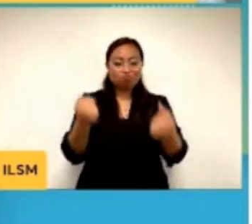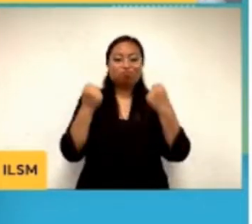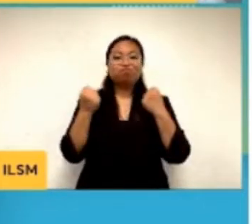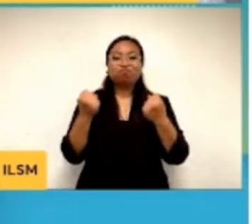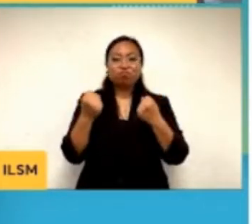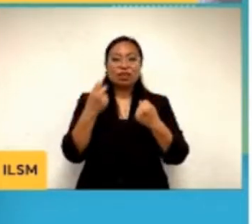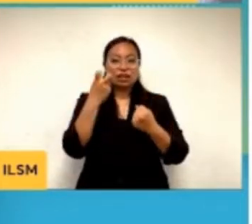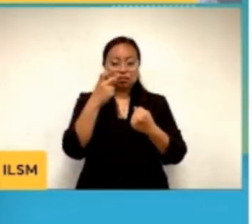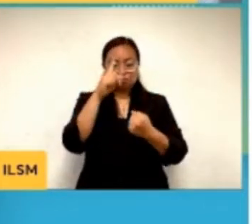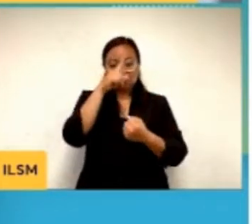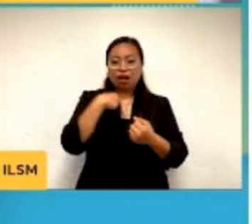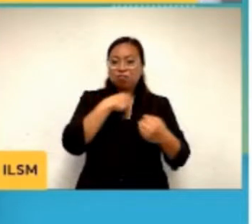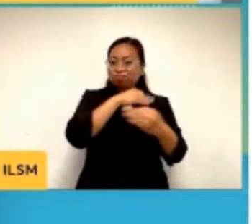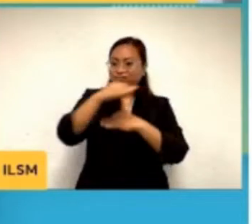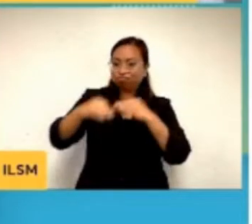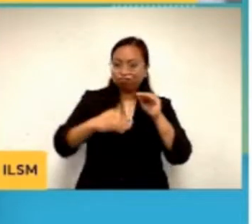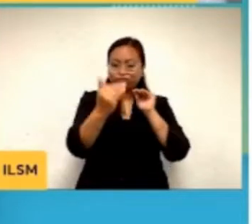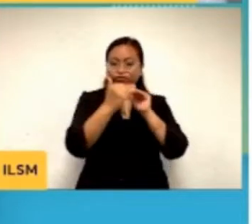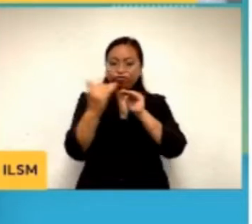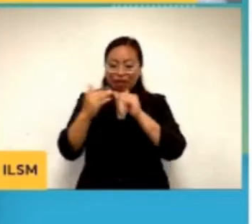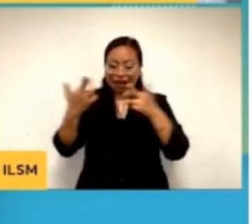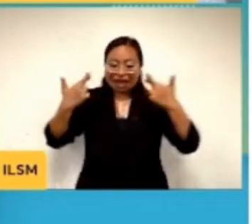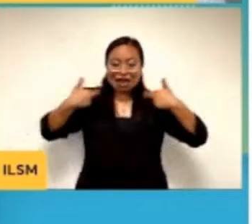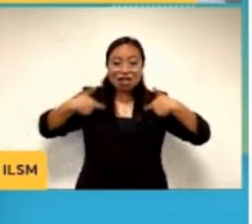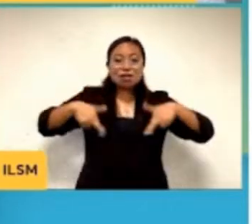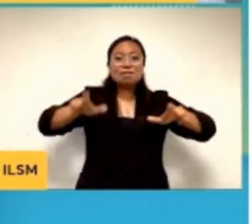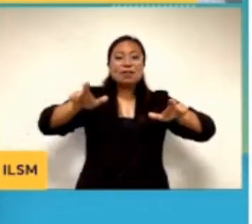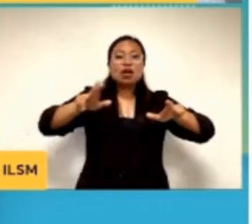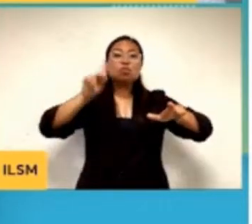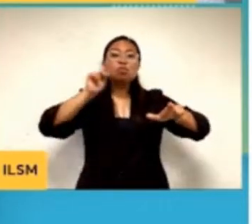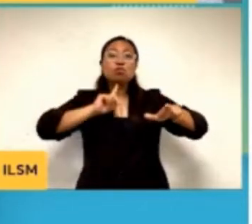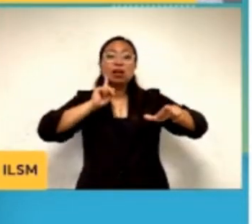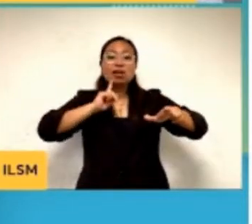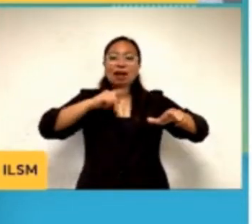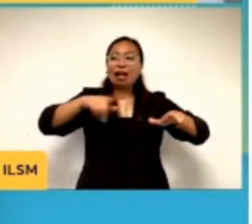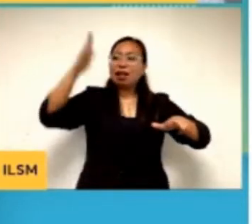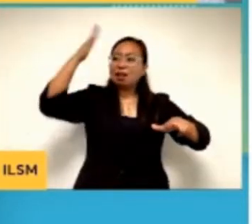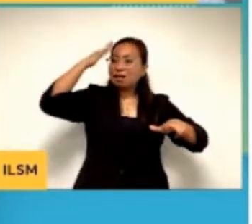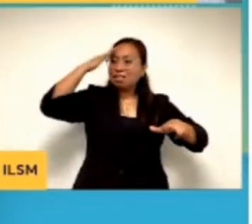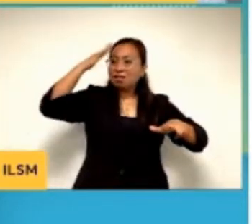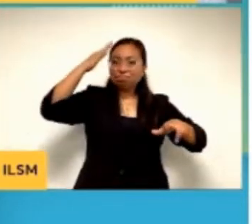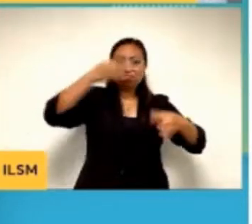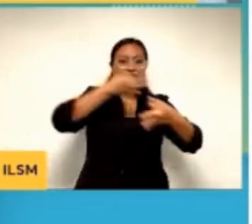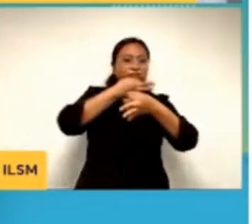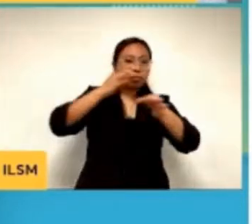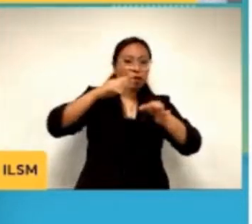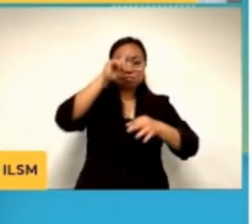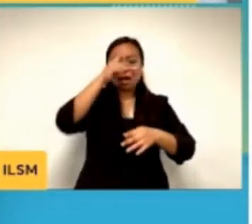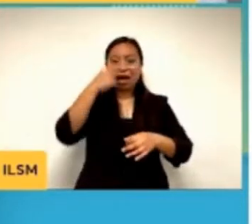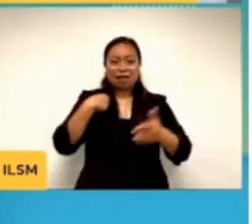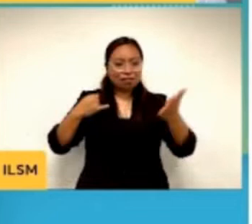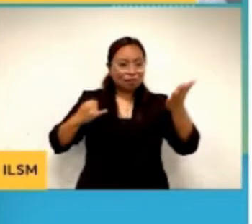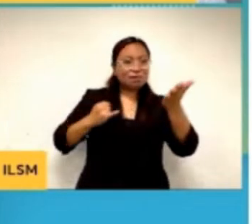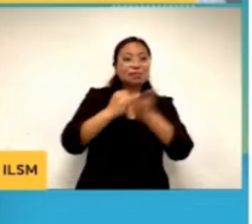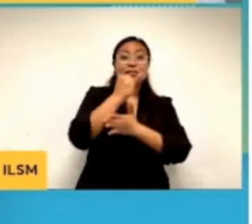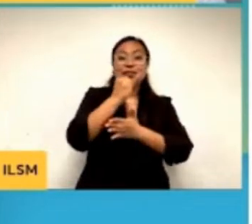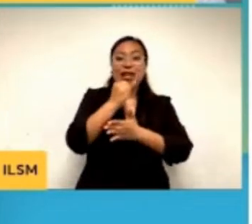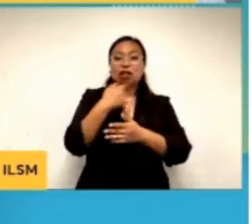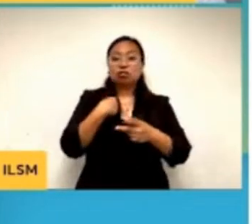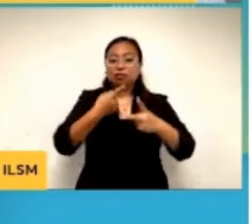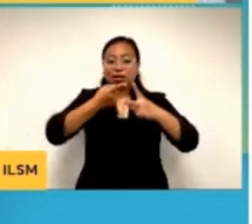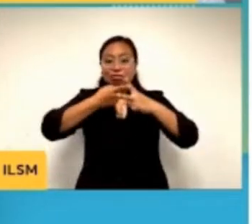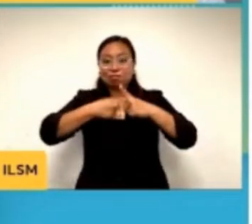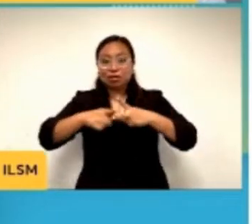decir, incrementar la representación femenina en los foros de liderazgo, en los foros de decisión, y a partir de ahí